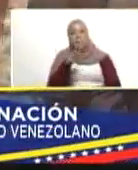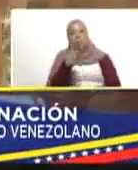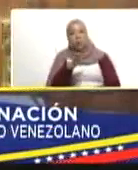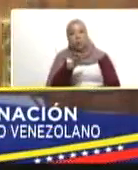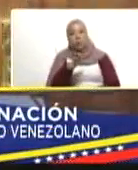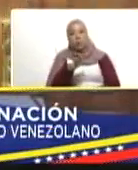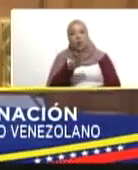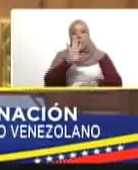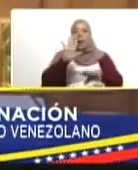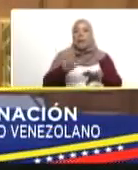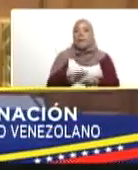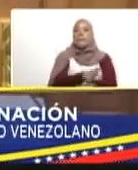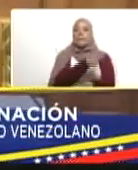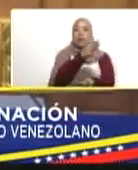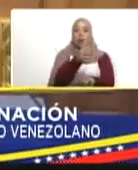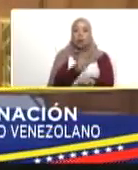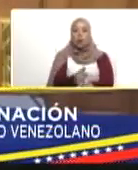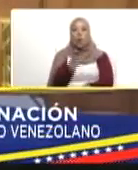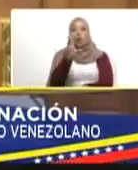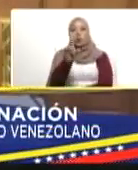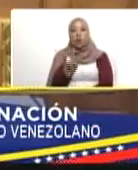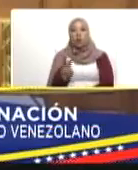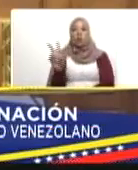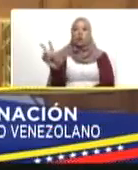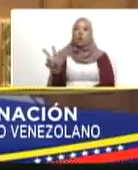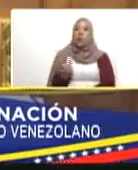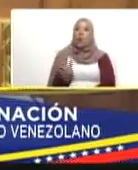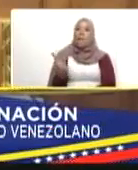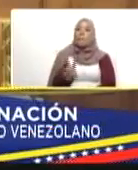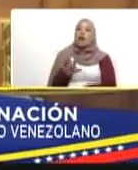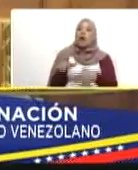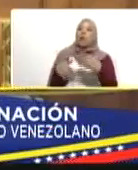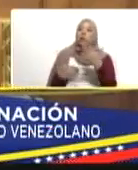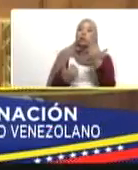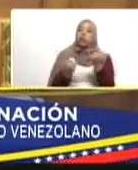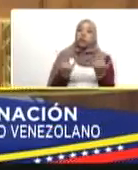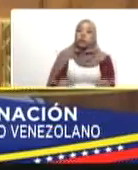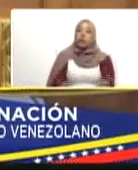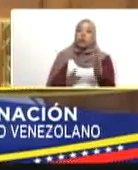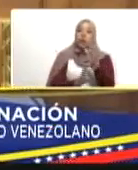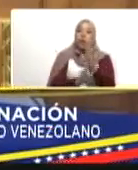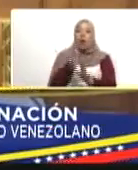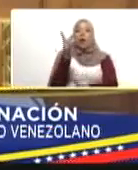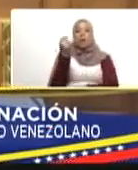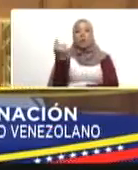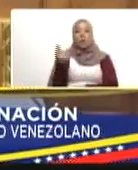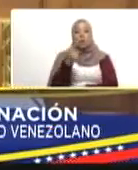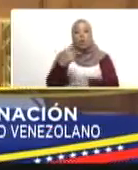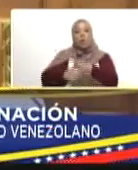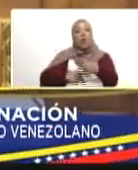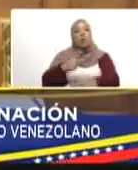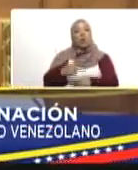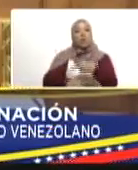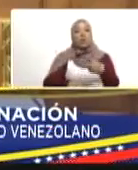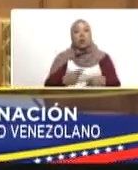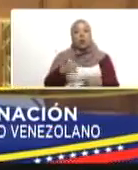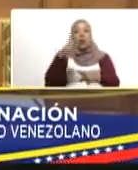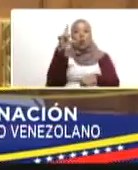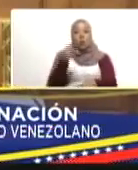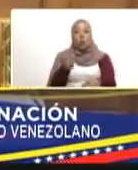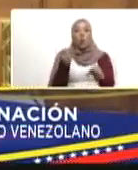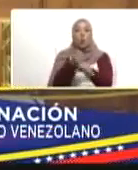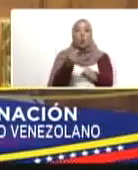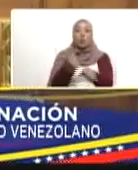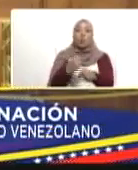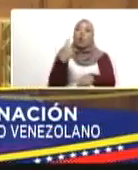serán el primer y segundo país en potencia económica en producción en tamaño económico